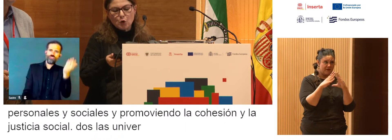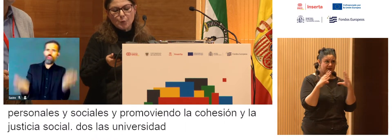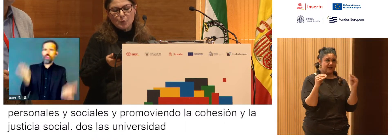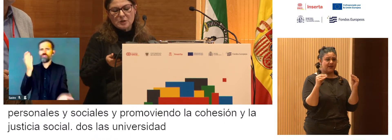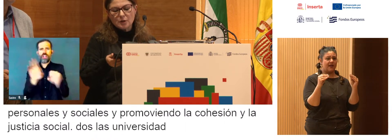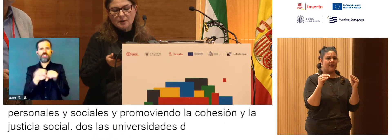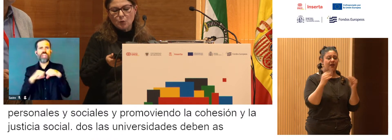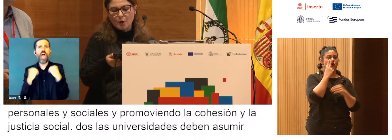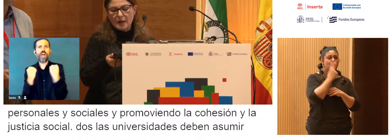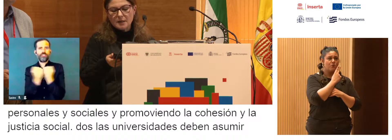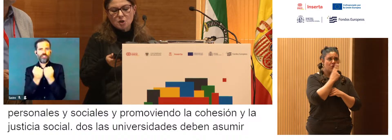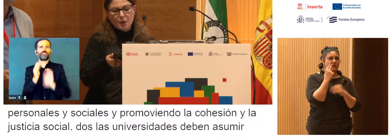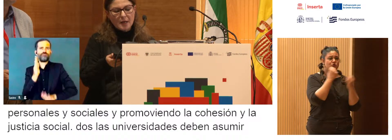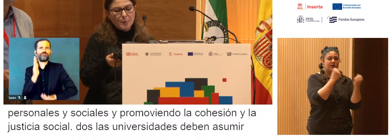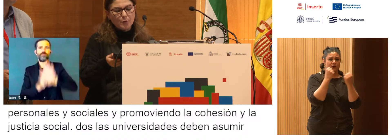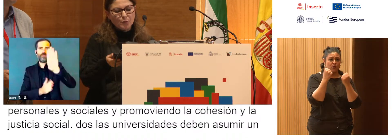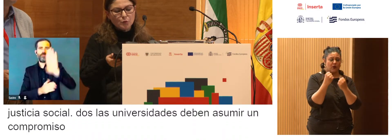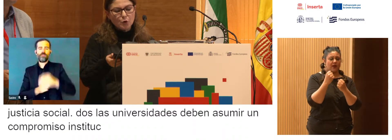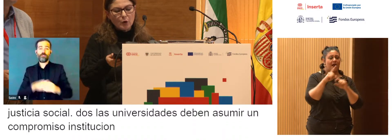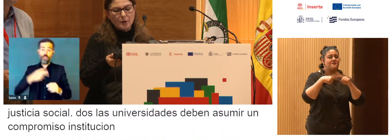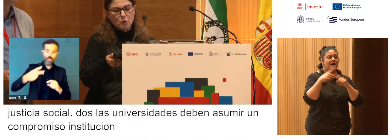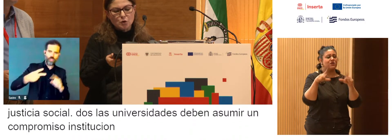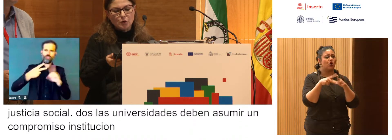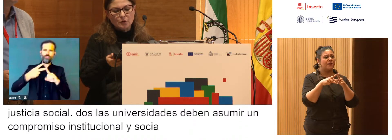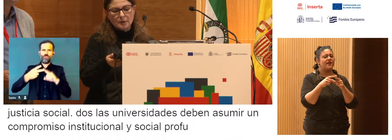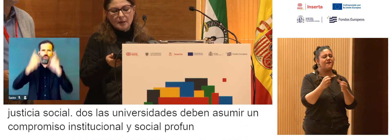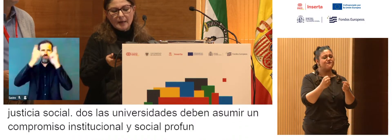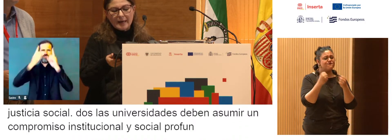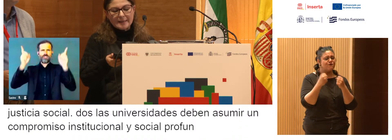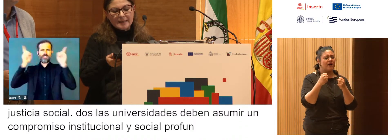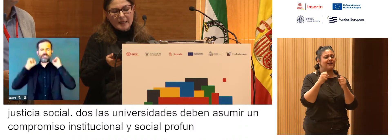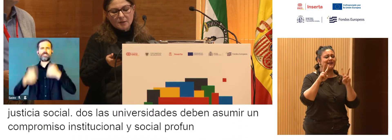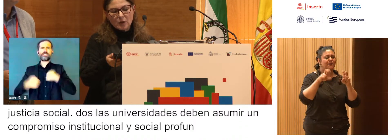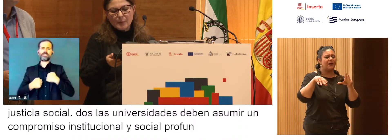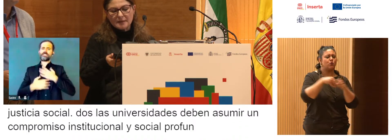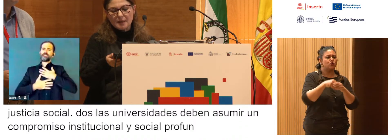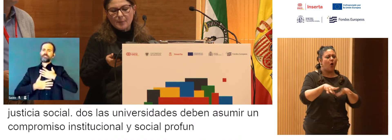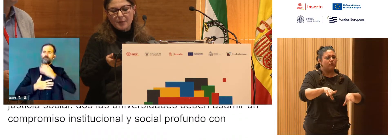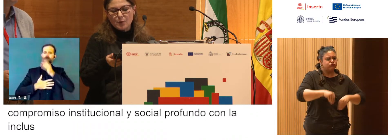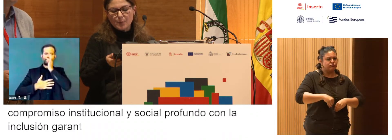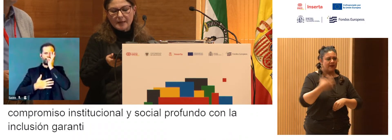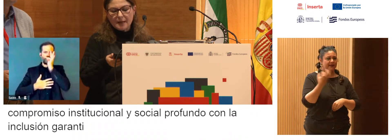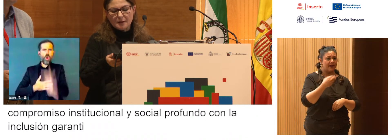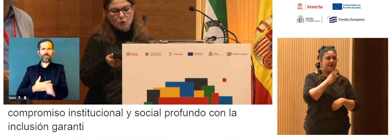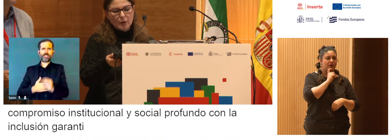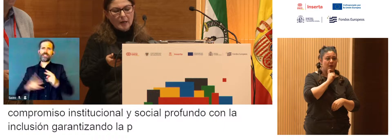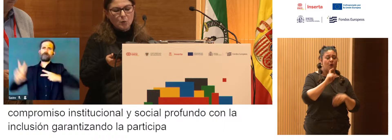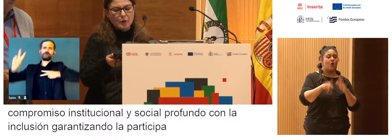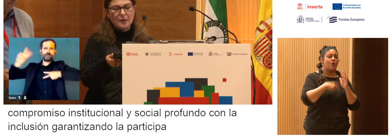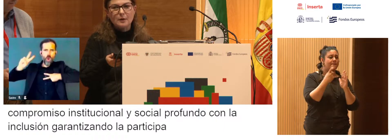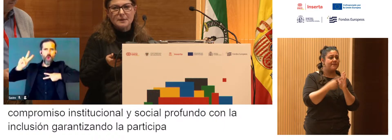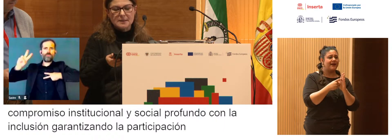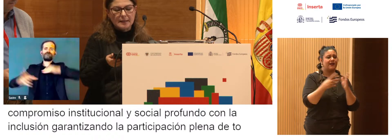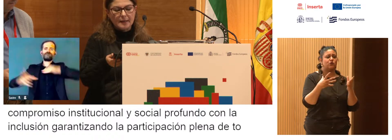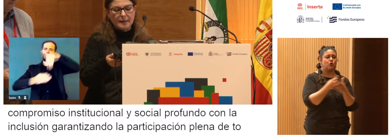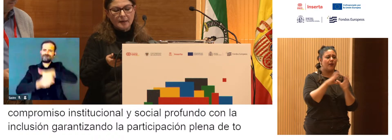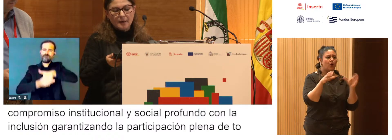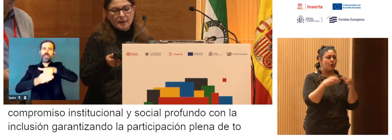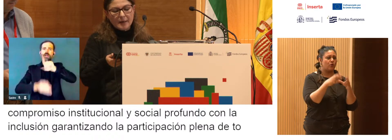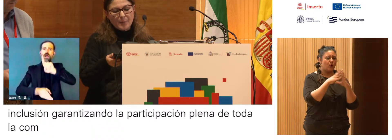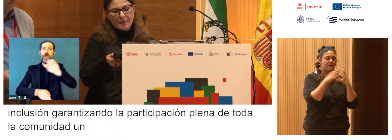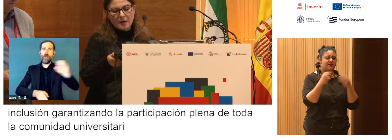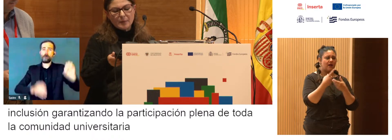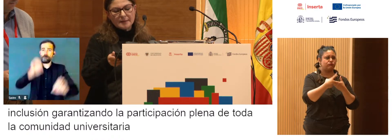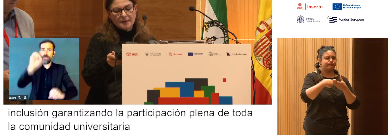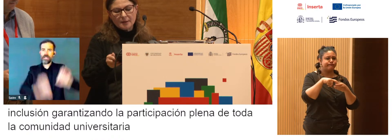asumir un compromiso institucional y social profundo con la inclusión, garantizando la participación plena de toda la comunidad universitaria